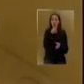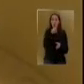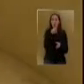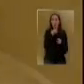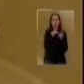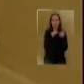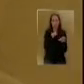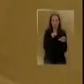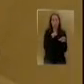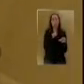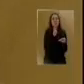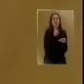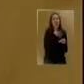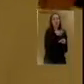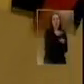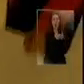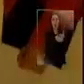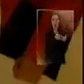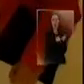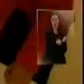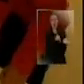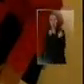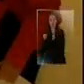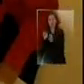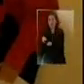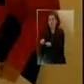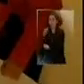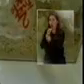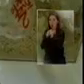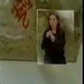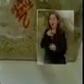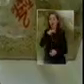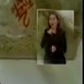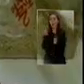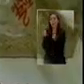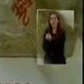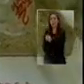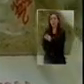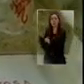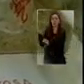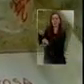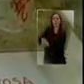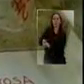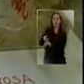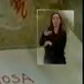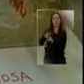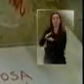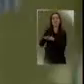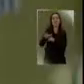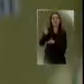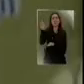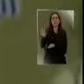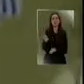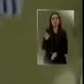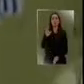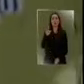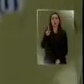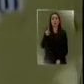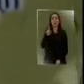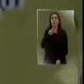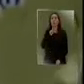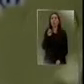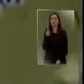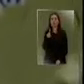tiene agua común y corriente. Este animal mismo alimento, pero el agua suplementada con 15% de fructosa. ¿Y eso es